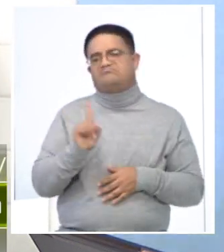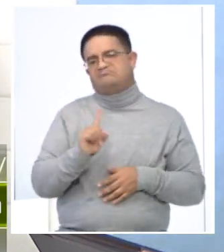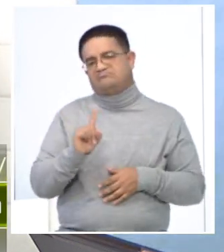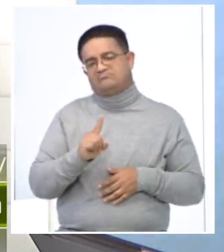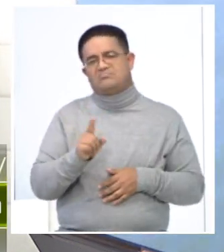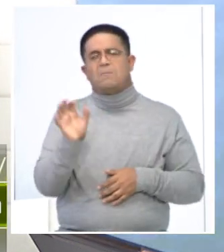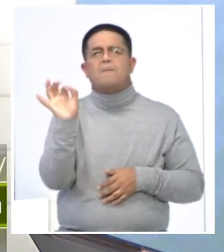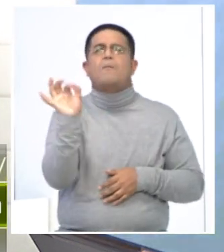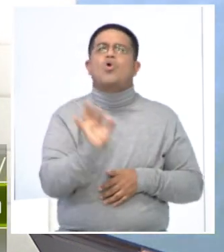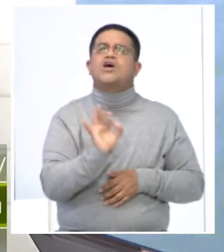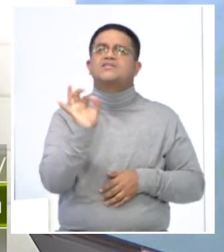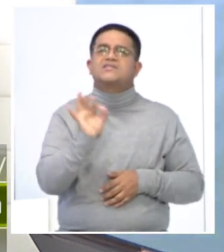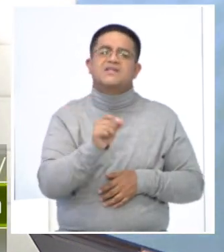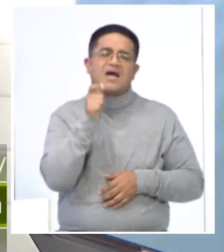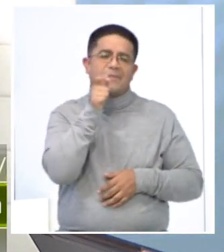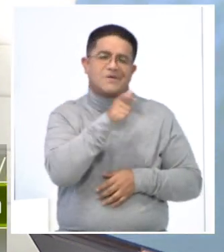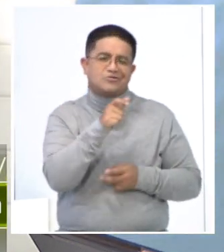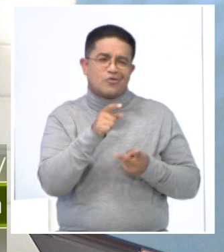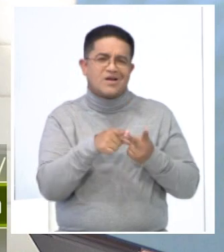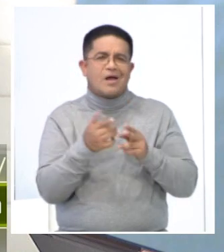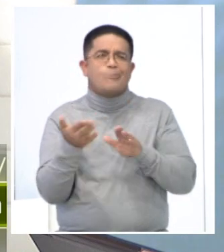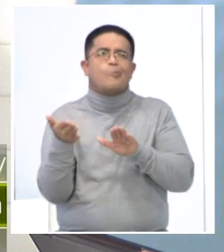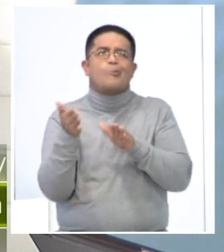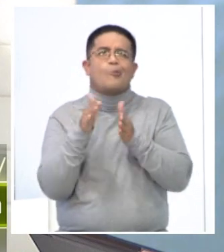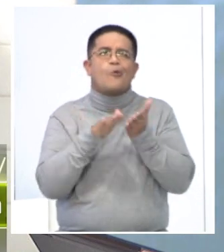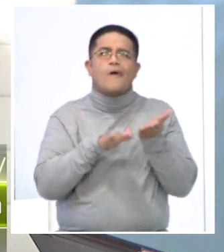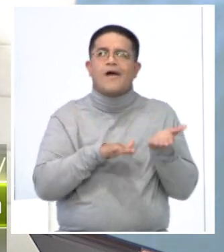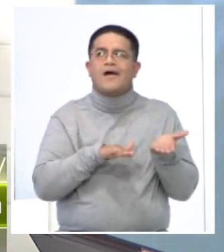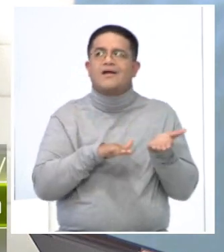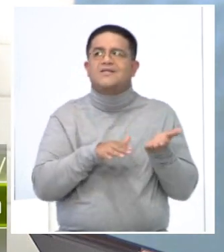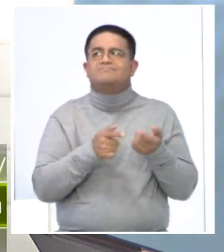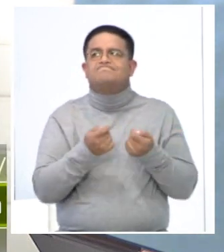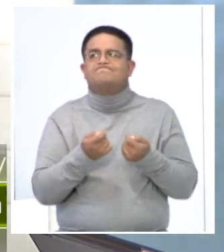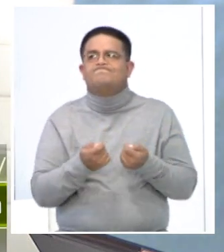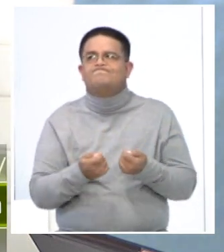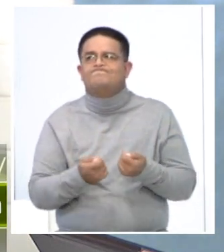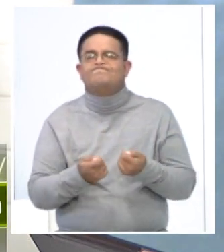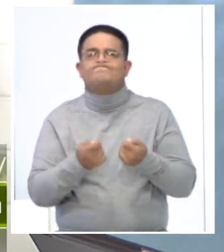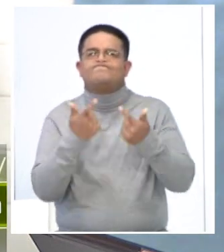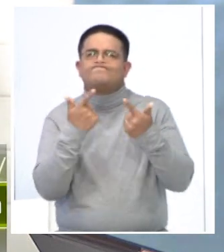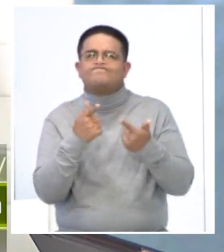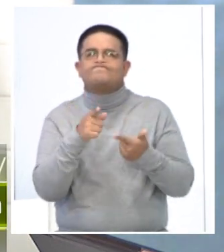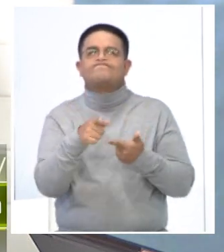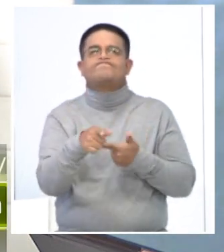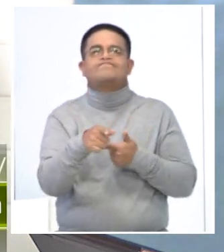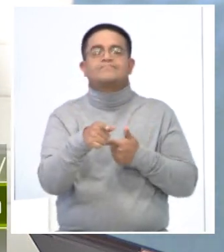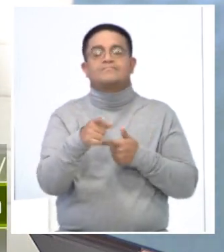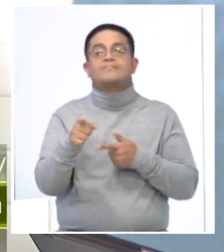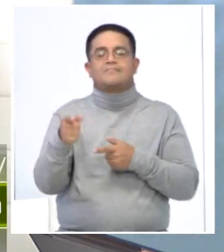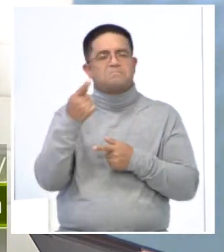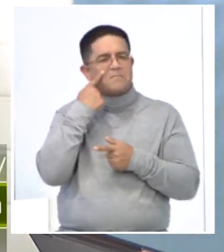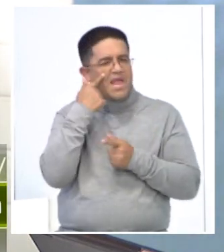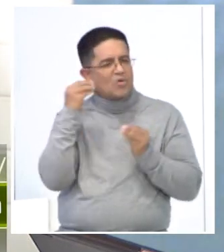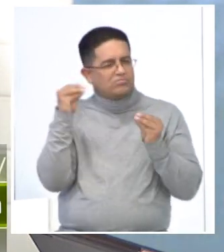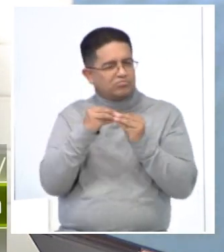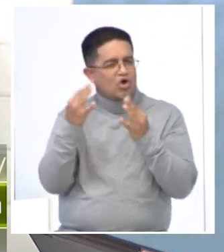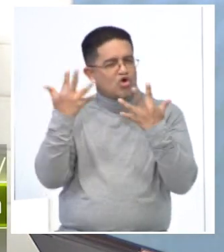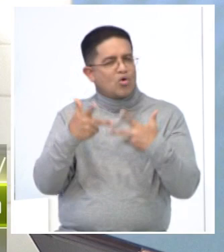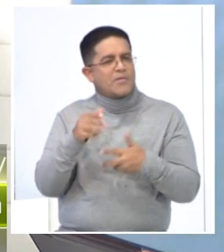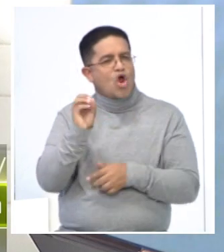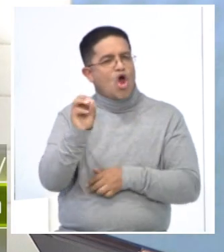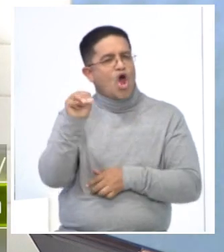hospitalizados y la mortalidad por esto Pues realmente es muy bajo si revisamos las cifras que da la Organización Mundial de la Salud la ONU